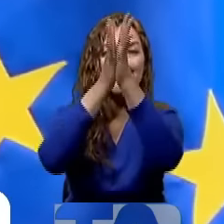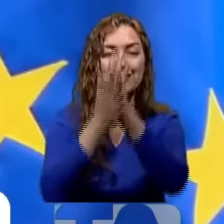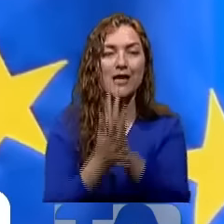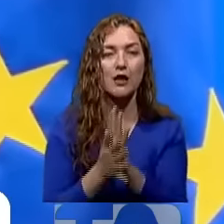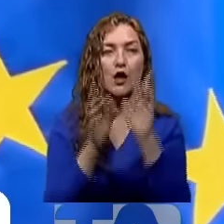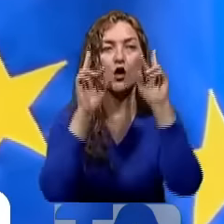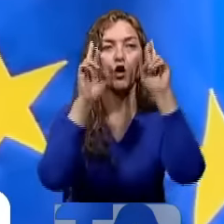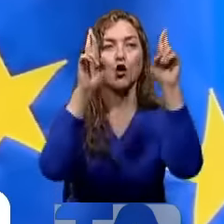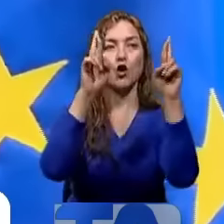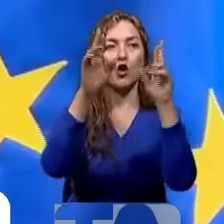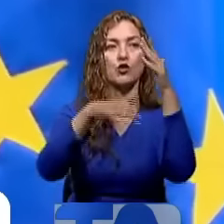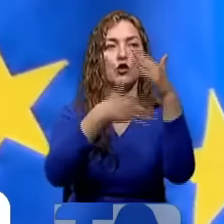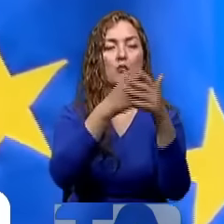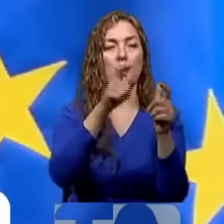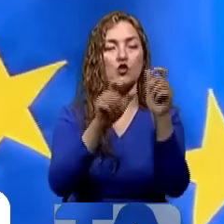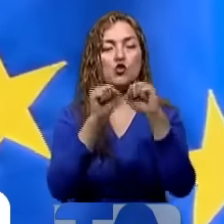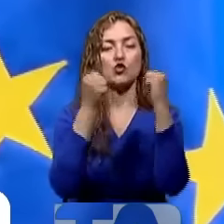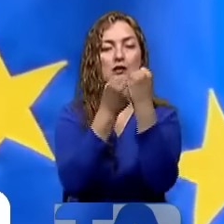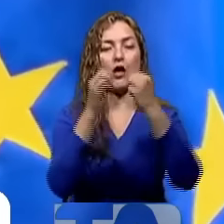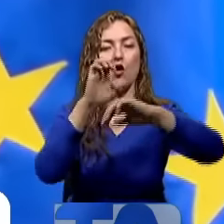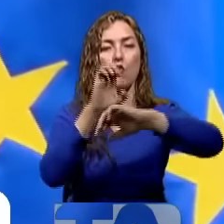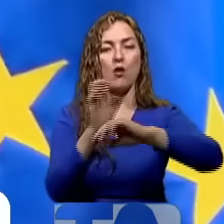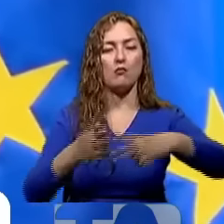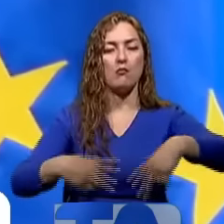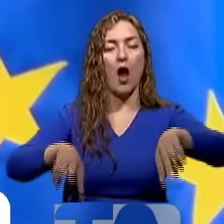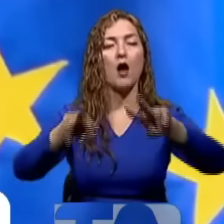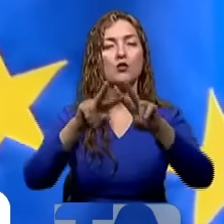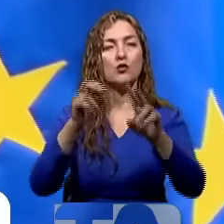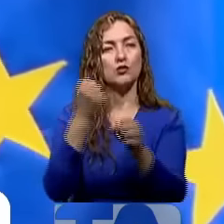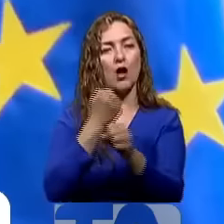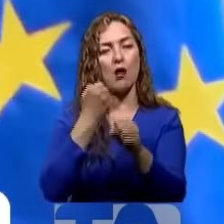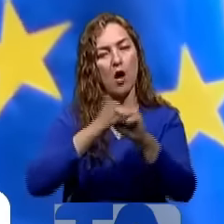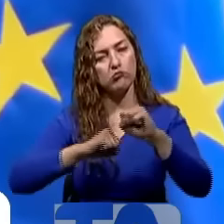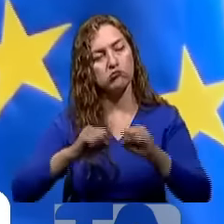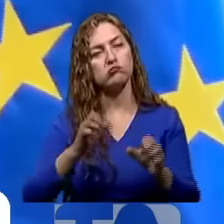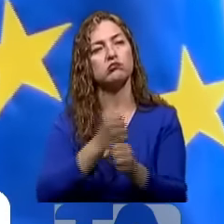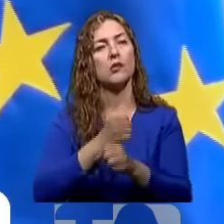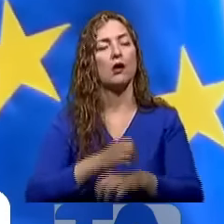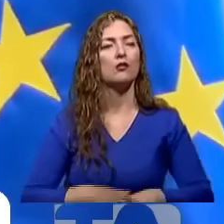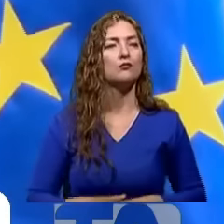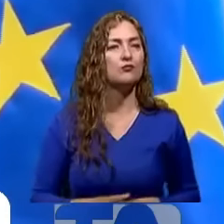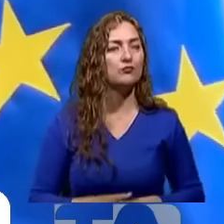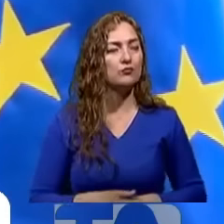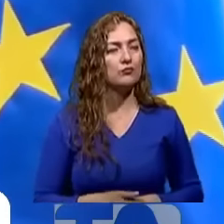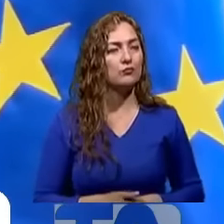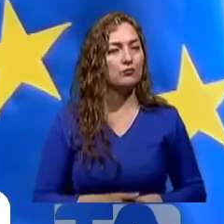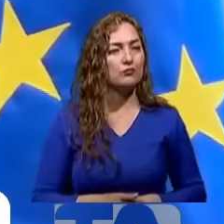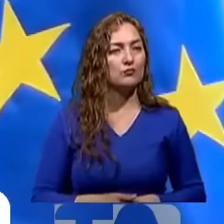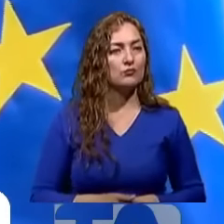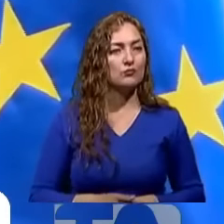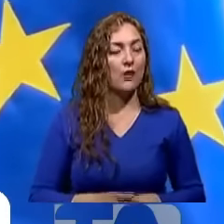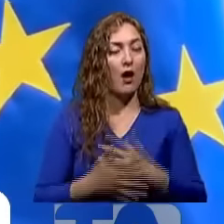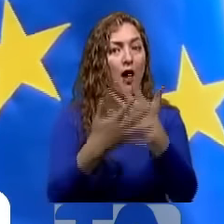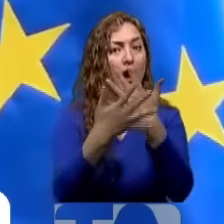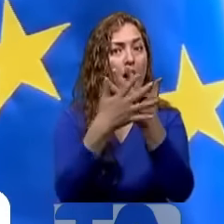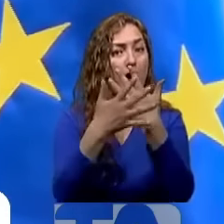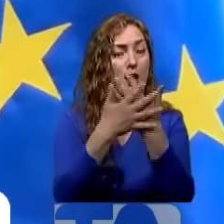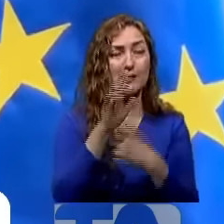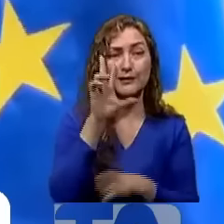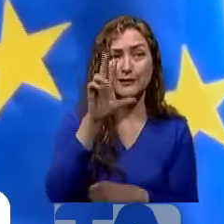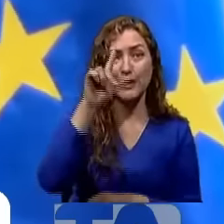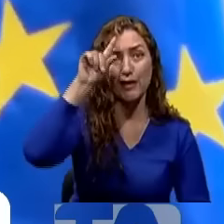y la sociedad ecuatoriana valore las cosas que están haciendo. Las megacárceles, en particular las tres que fueron